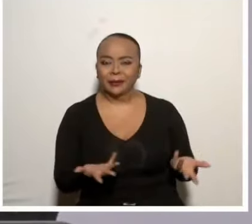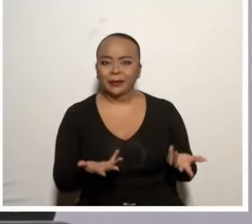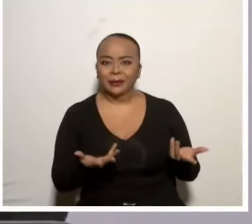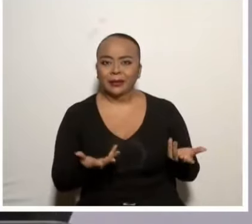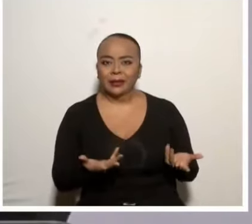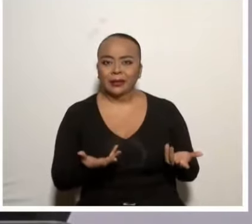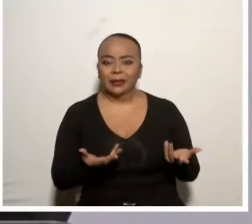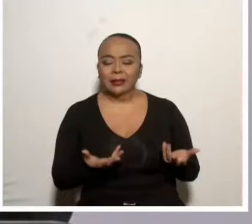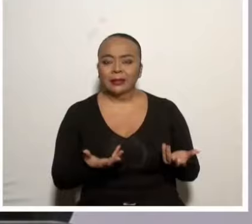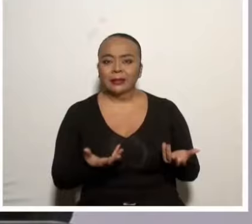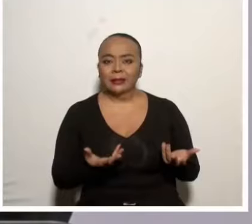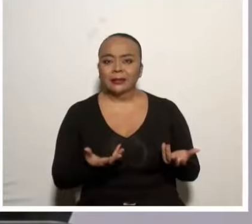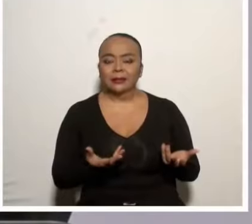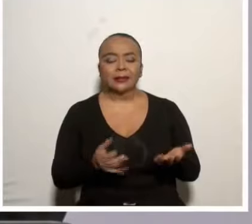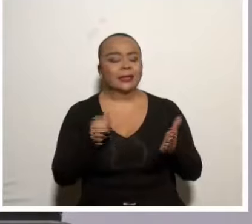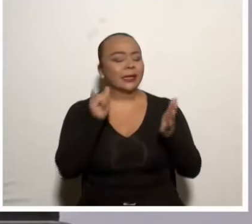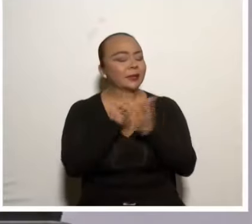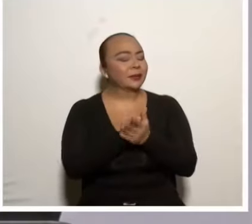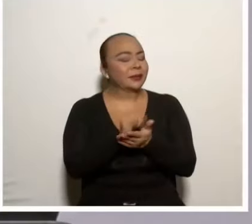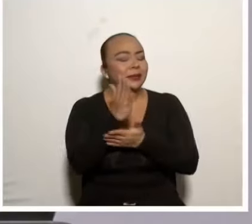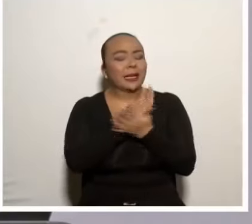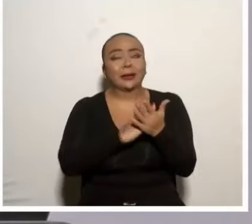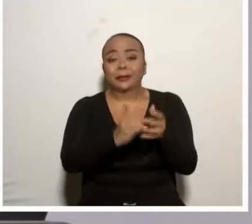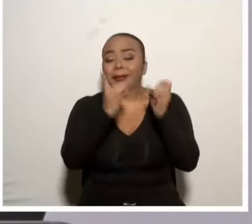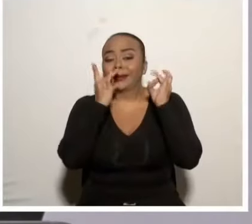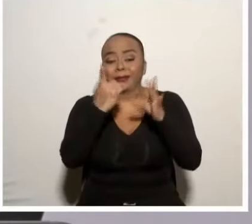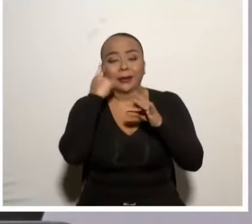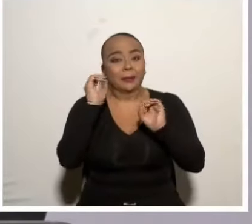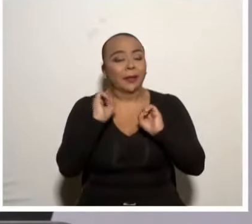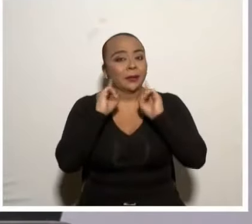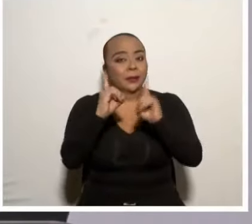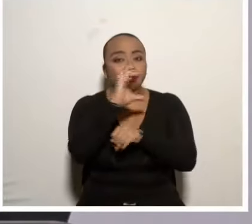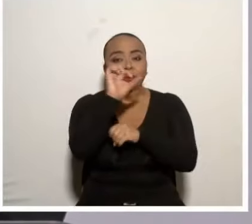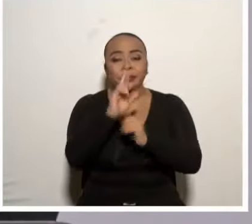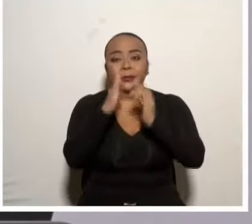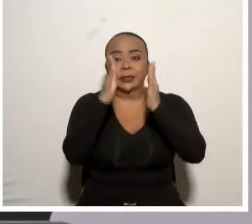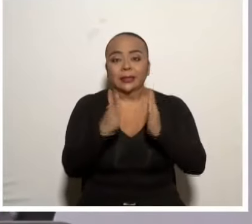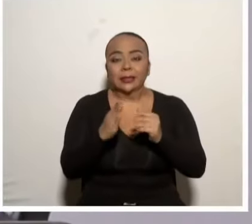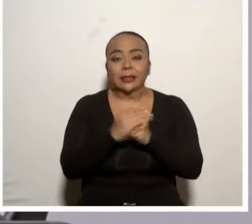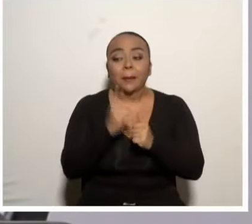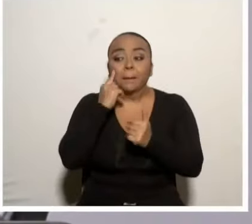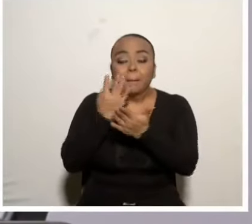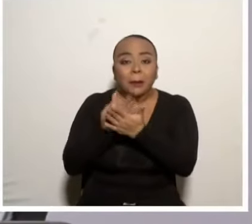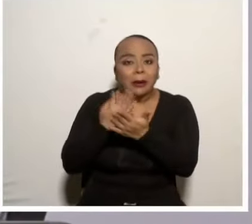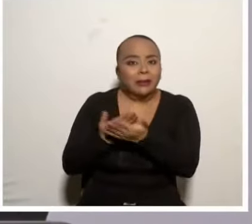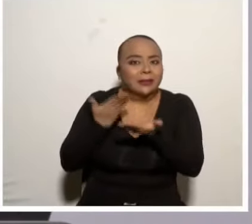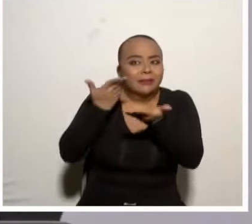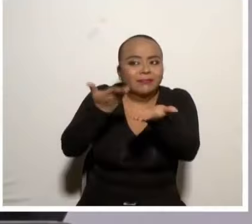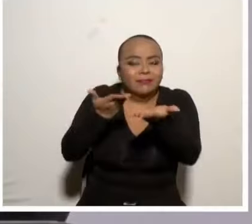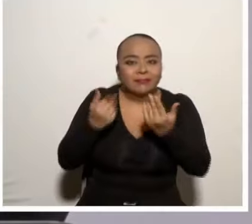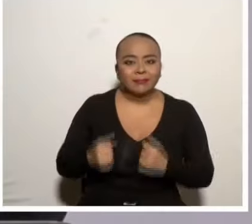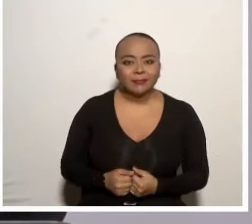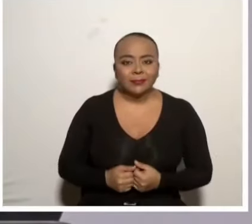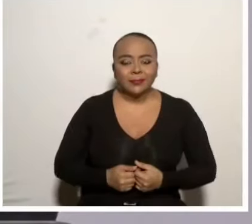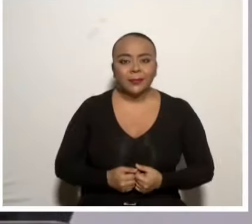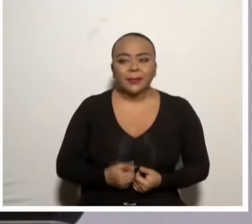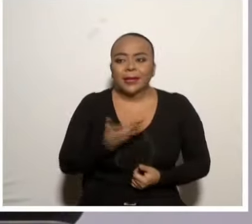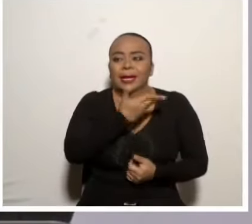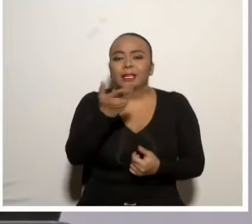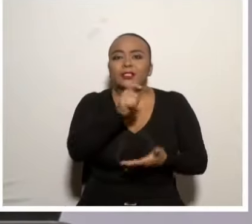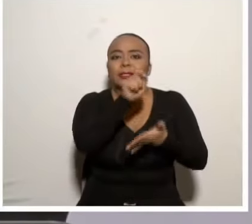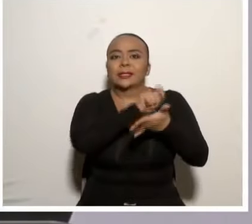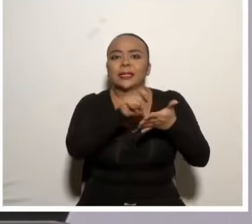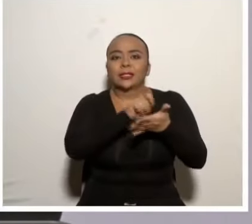sido una tragedia de la educación costarricense. Las evidencias están a la vista. Esos